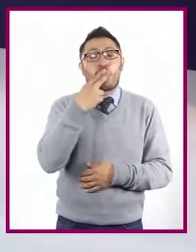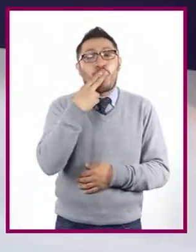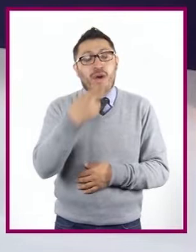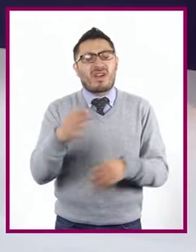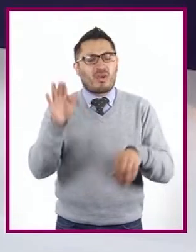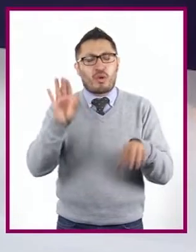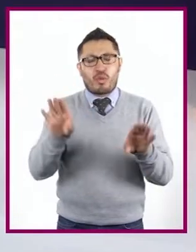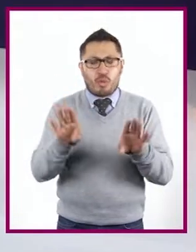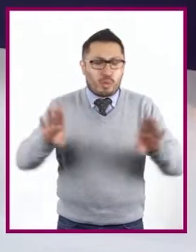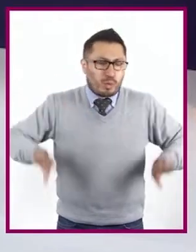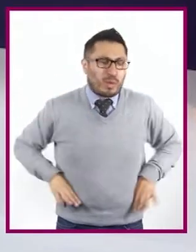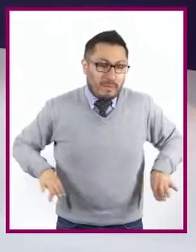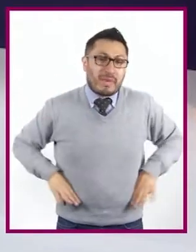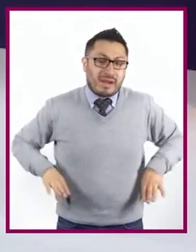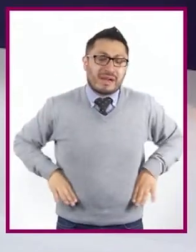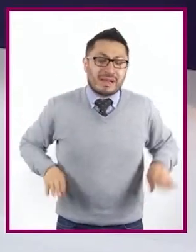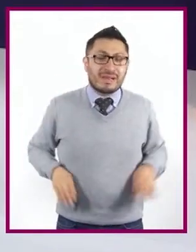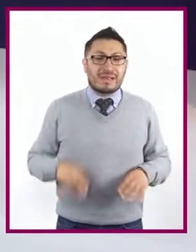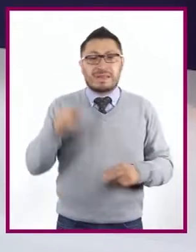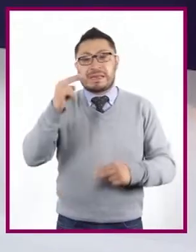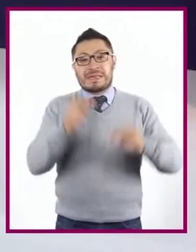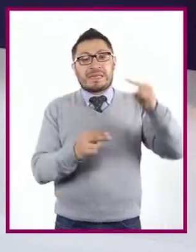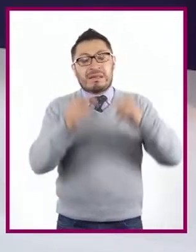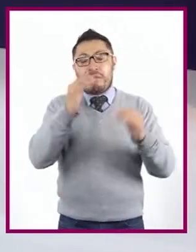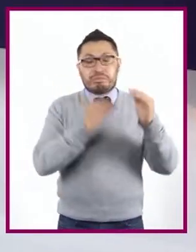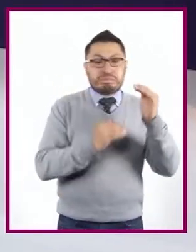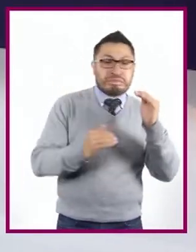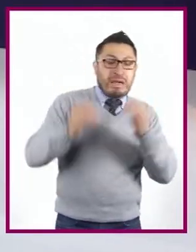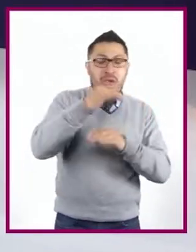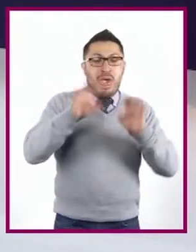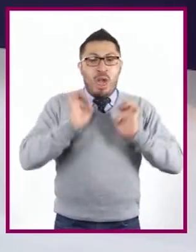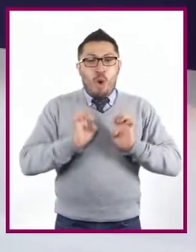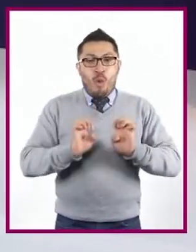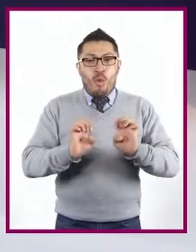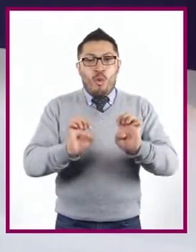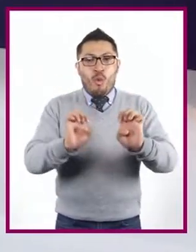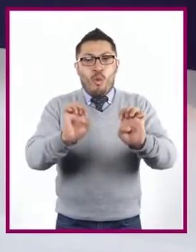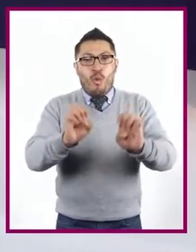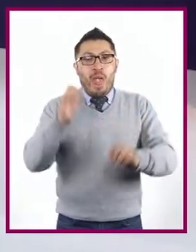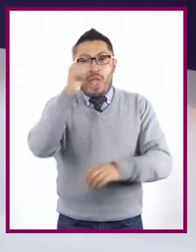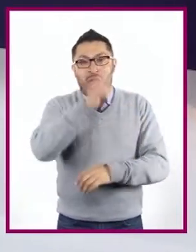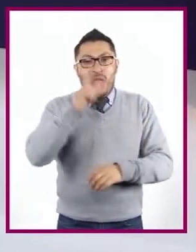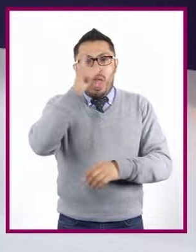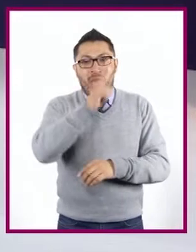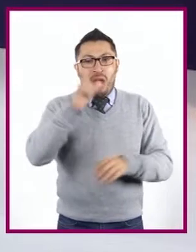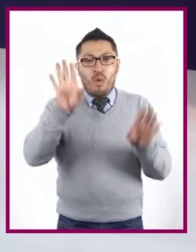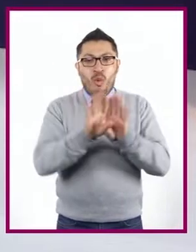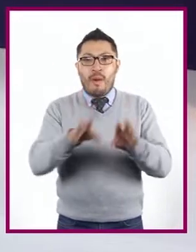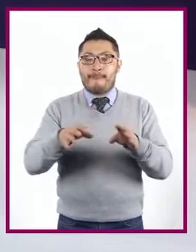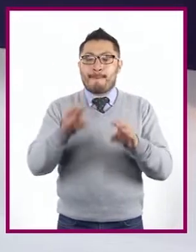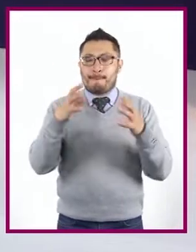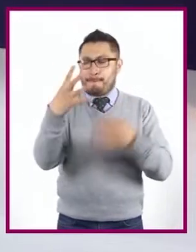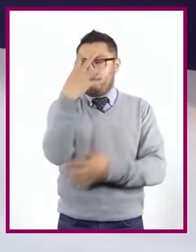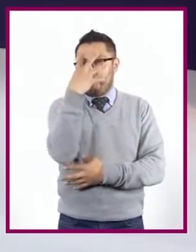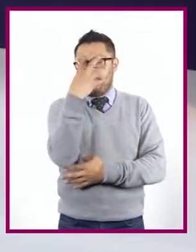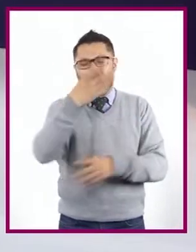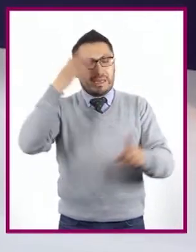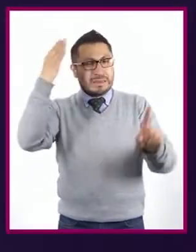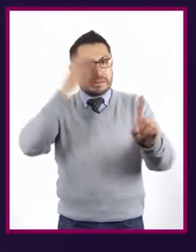más características de un nivel de mayor formalidad, nuestro lenguaje se siente más serio, más